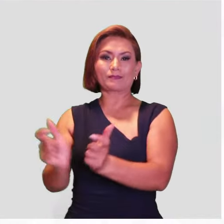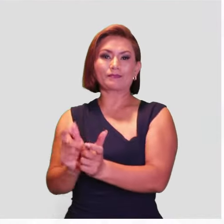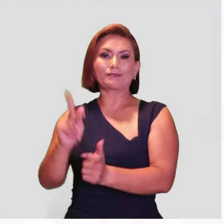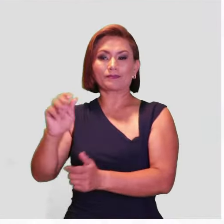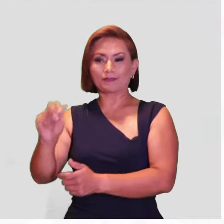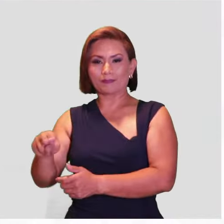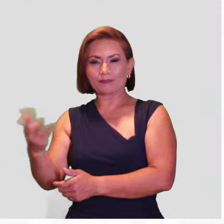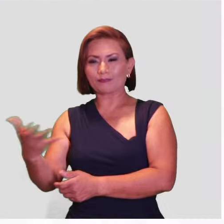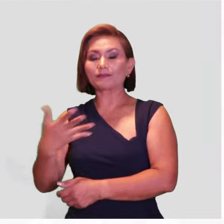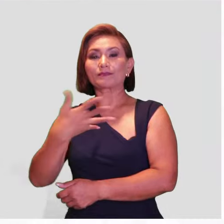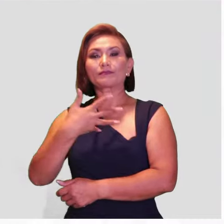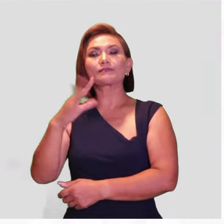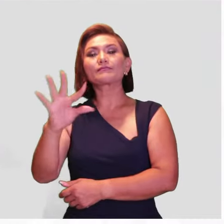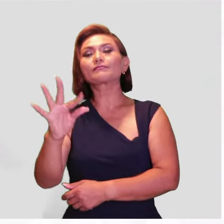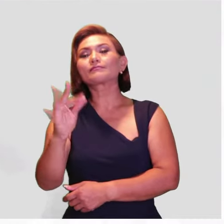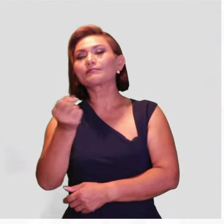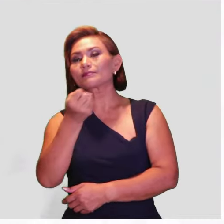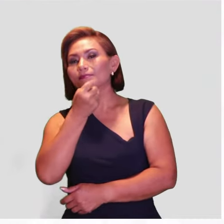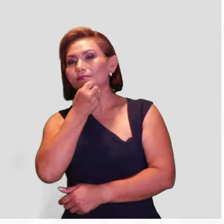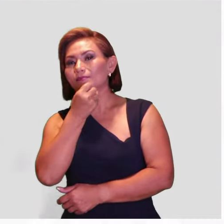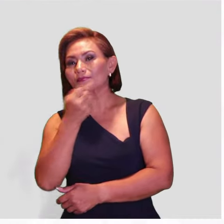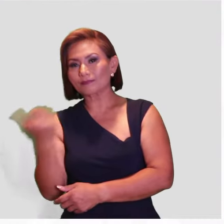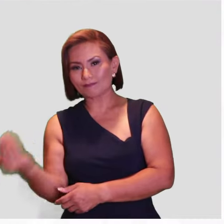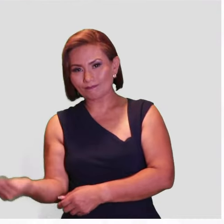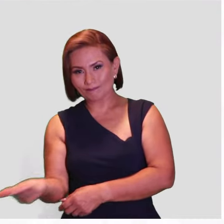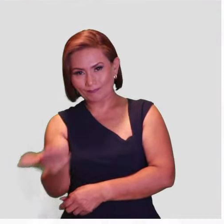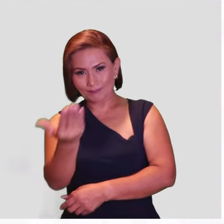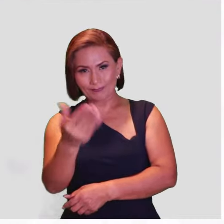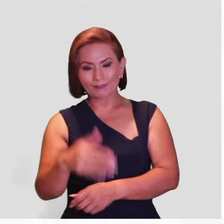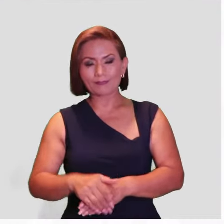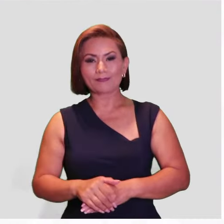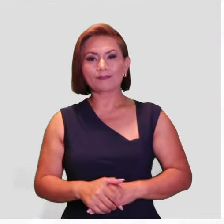Nacional. Candidato, le restan 40 segundos de su tiempo. Adelante.